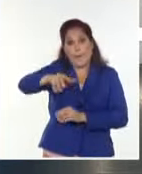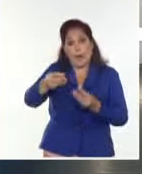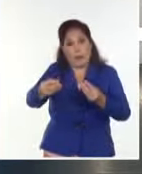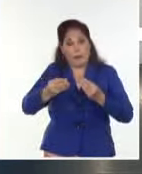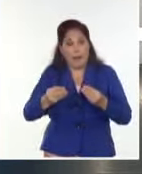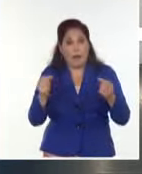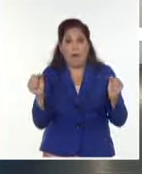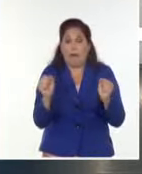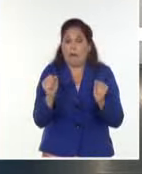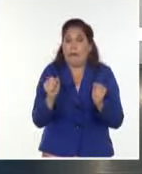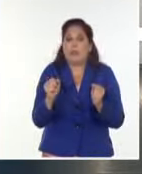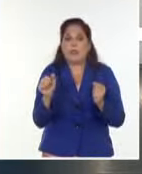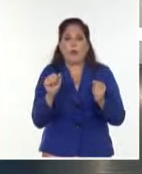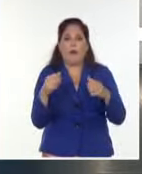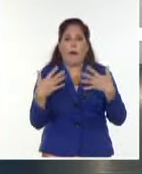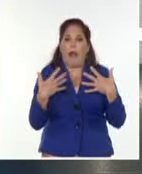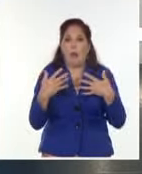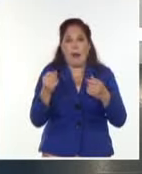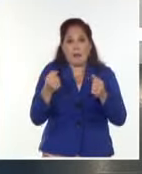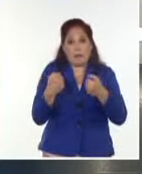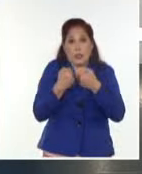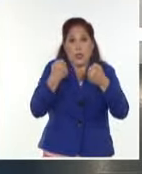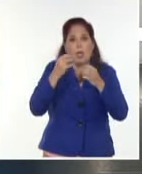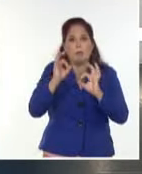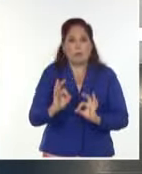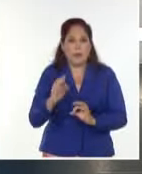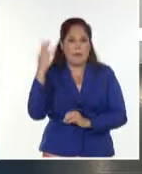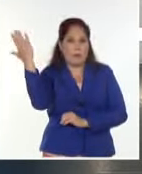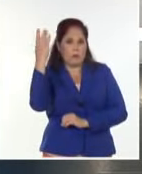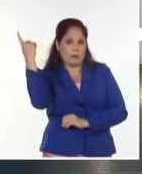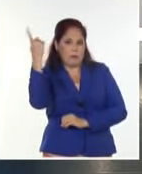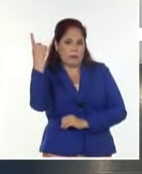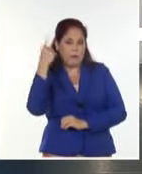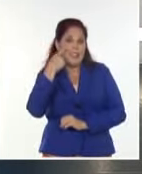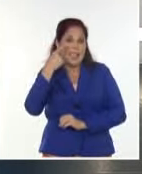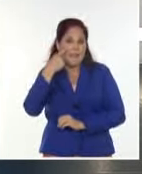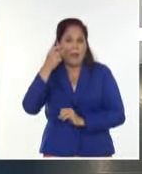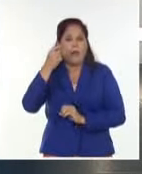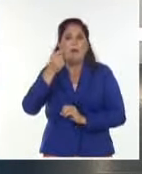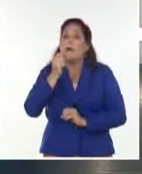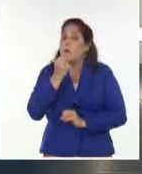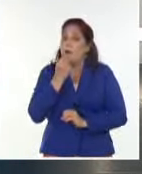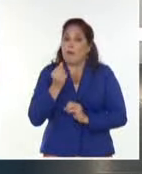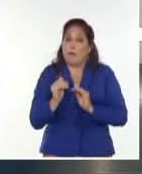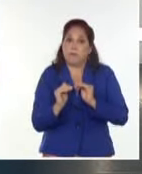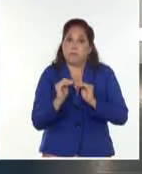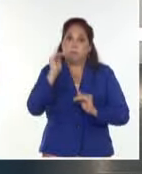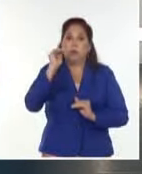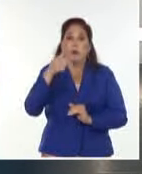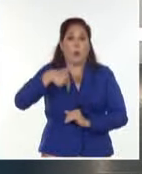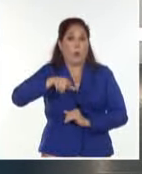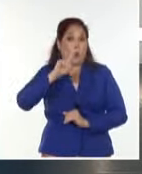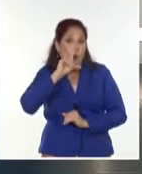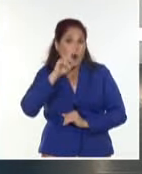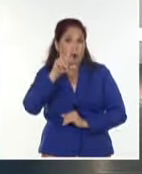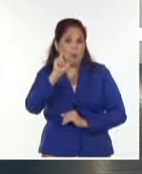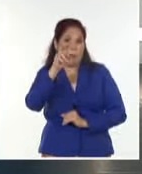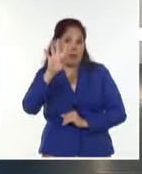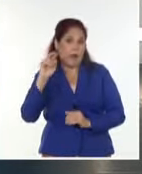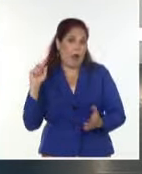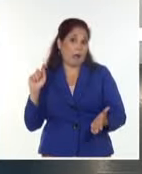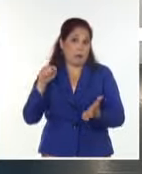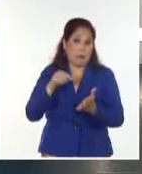la formación y desarrollo de los ciclones tropicales, por ejemplo, ha mostrado valores elevados desde junio de 2023 hasta abril